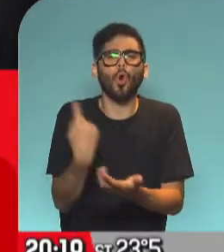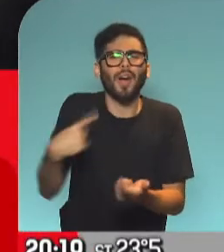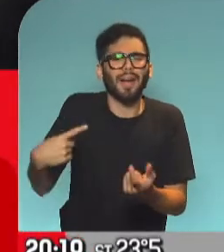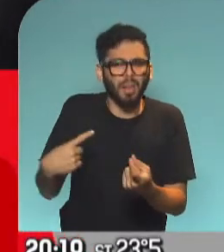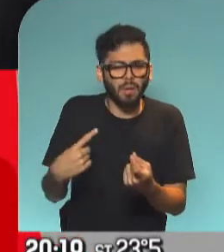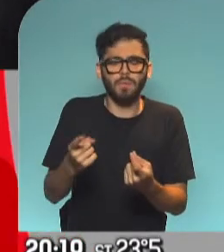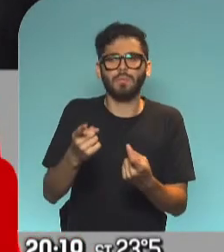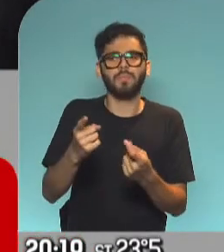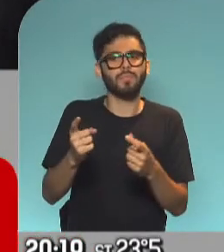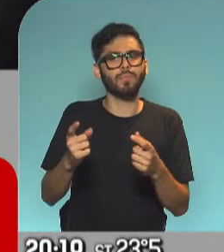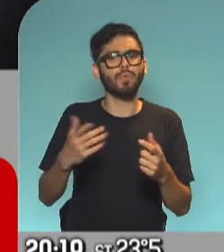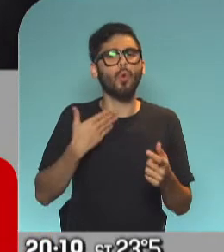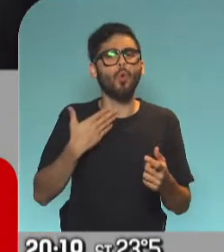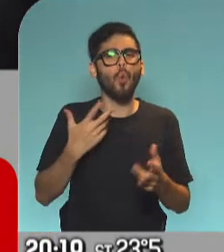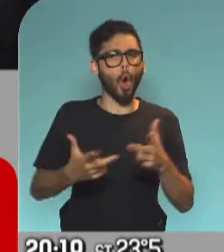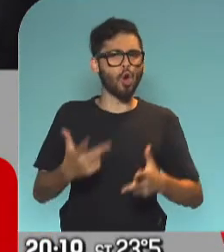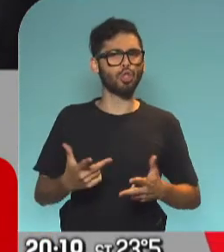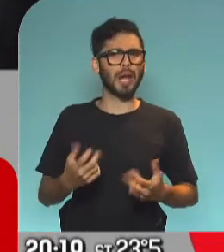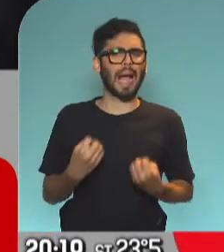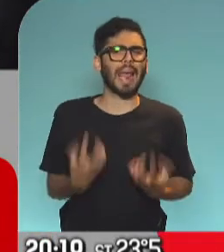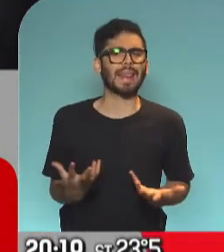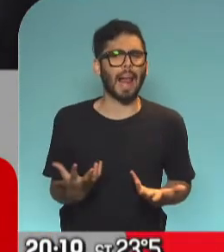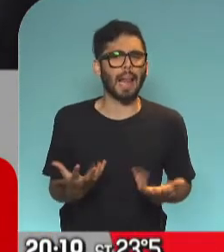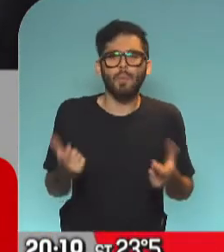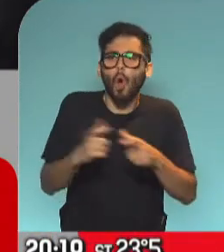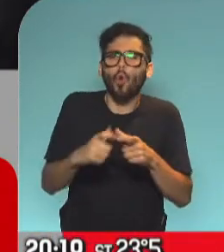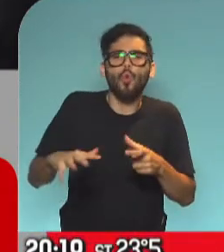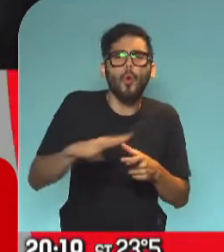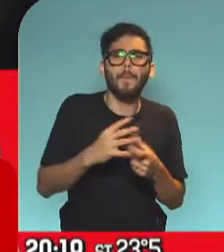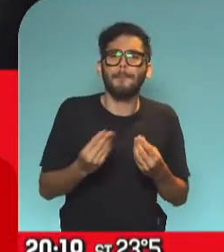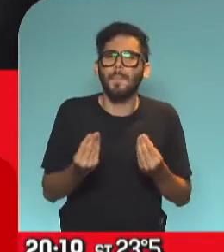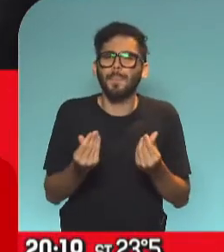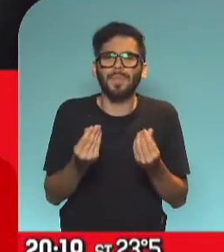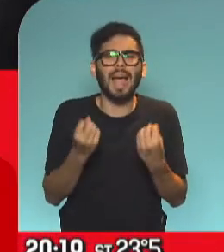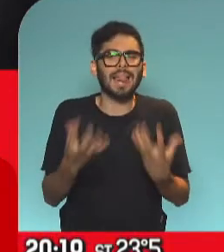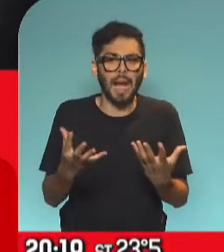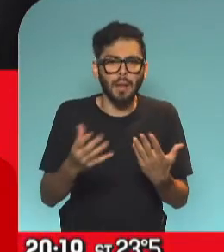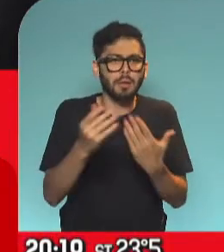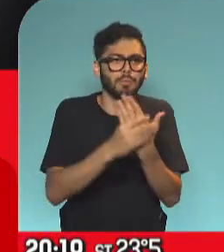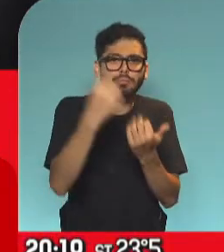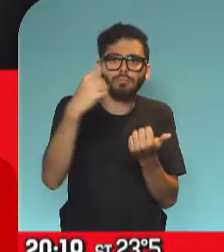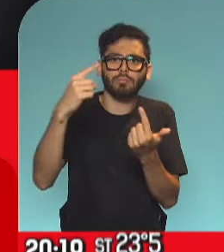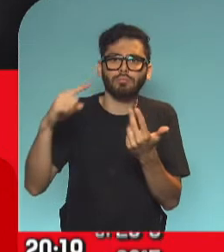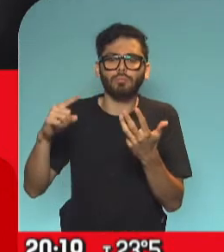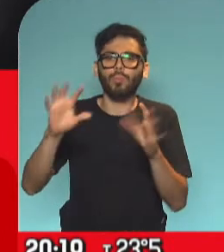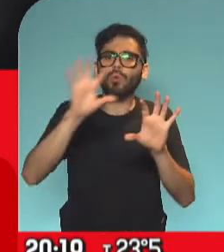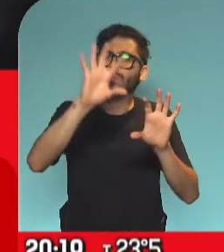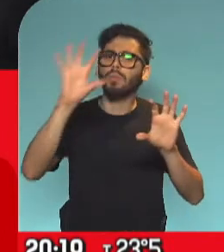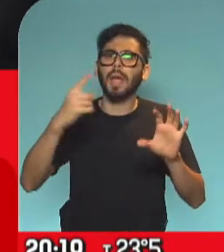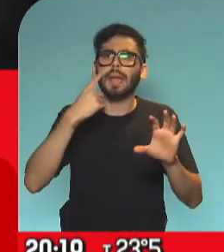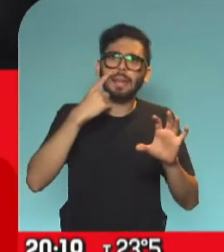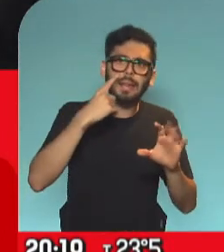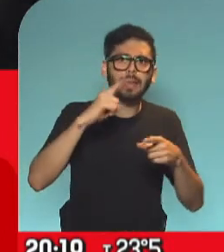sobre todo cómo ven el rol con el que van a tener que cooperar con muchos intendentes y gobernadores de otro signo